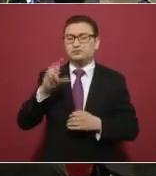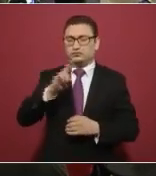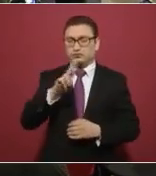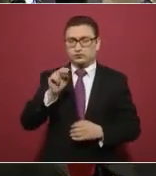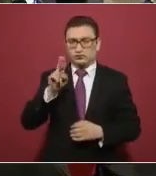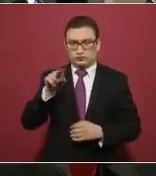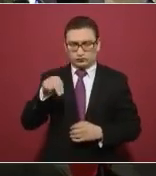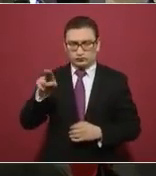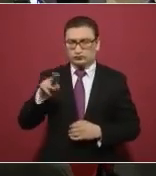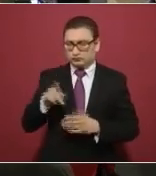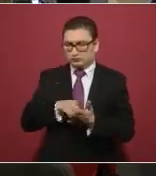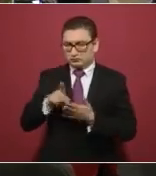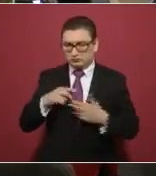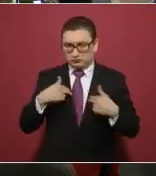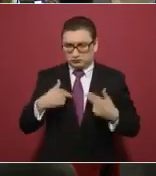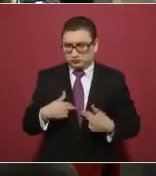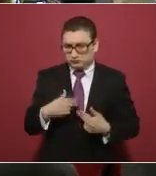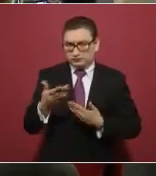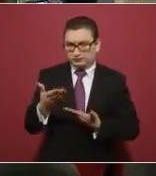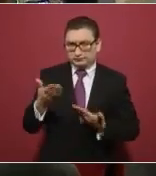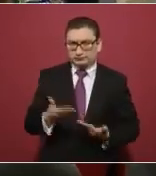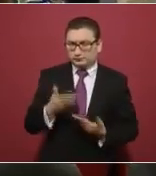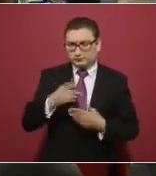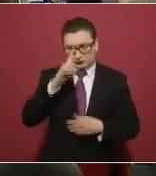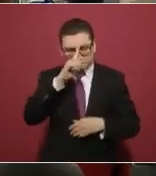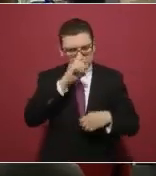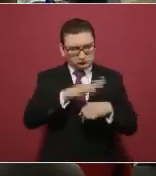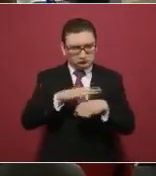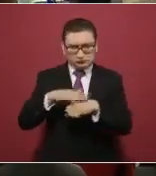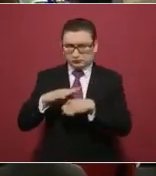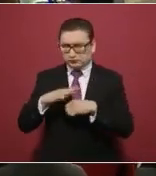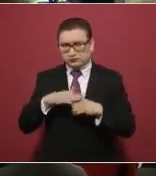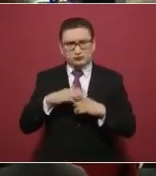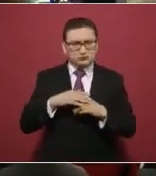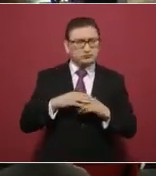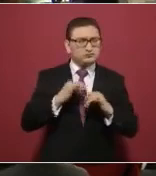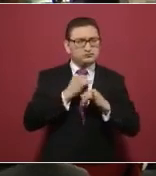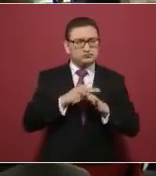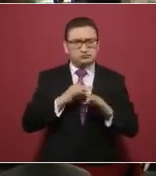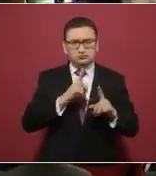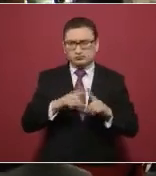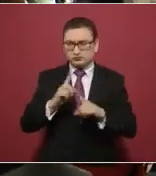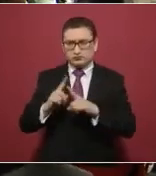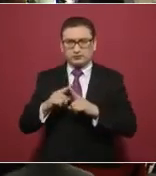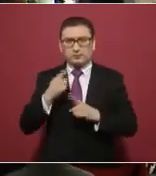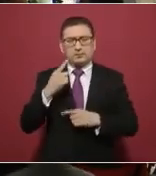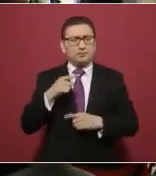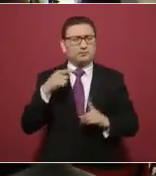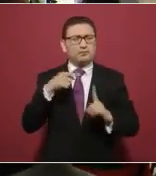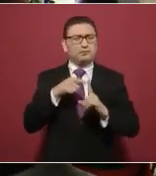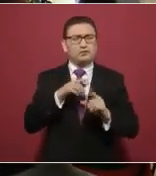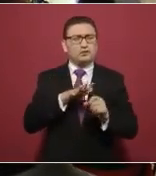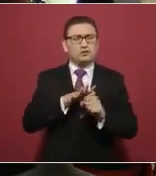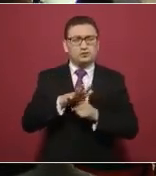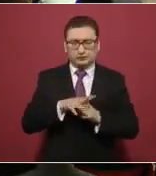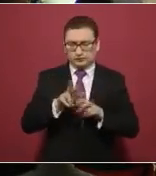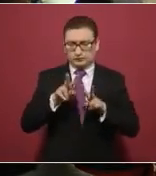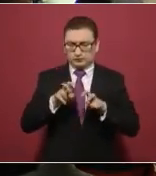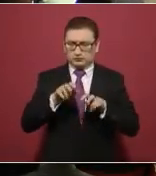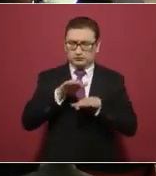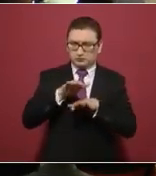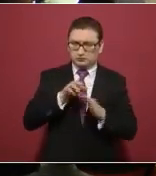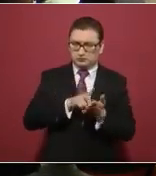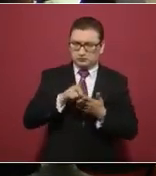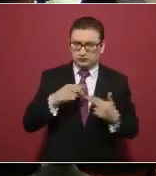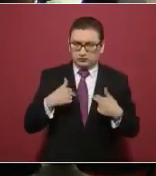Unidas para los Derechos Humanos para brindar asesoría y asistencia técnica para la formación en materia de derechos humanos